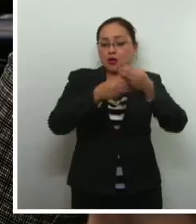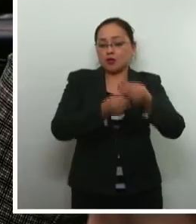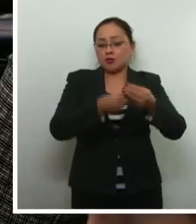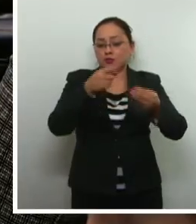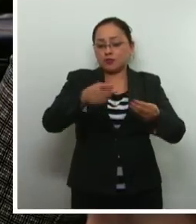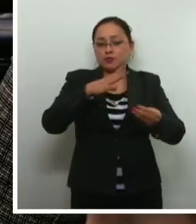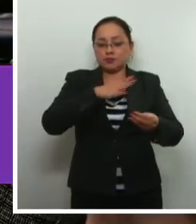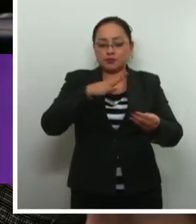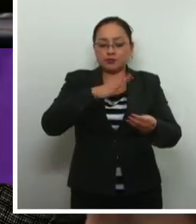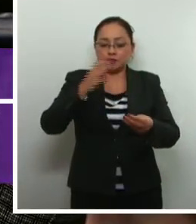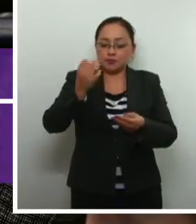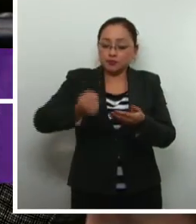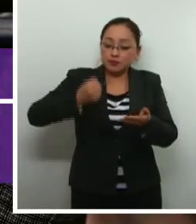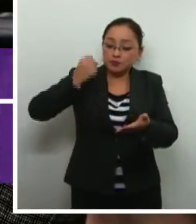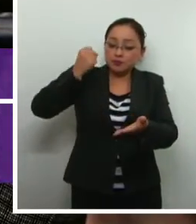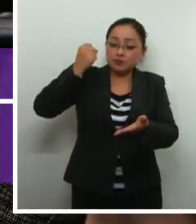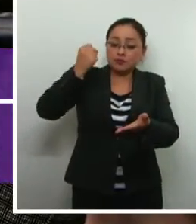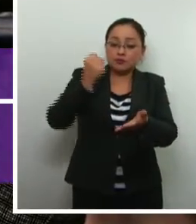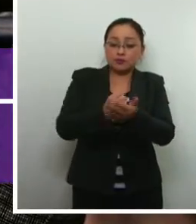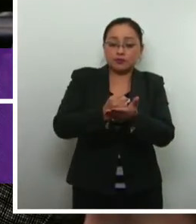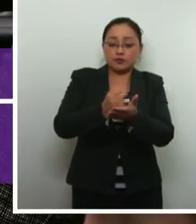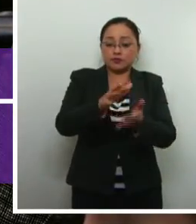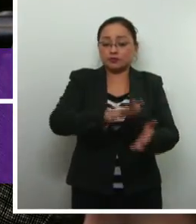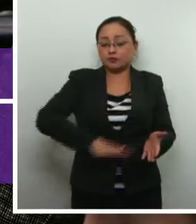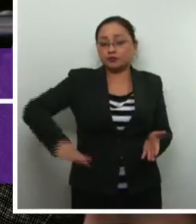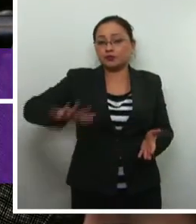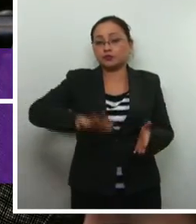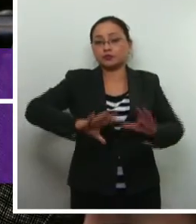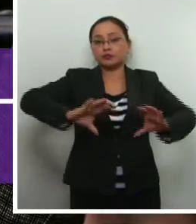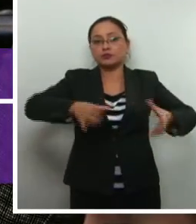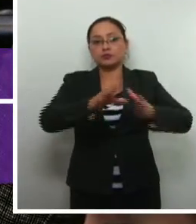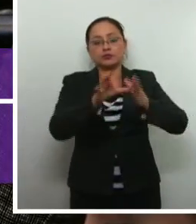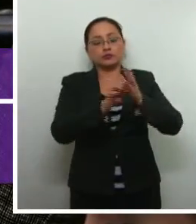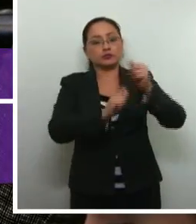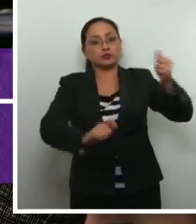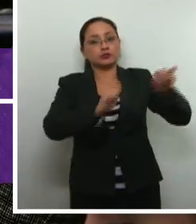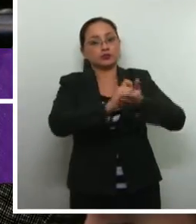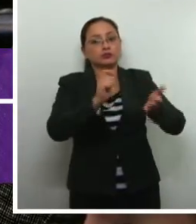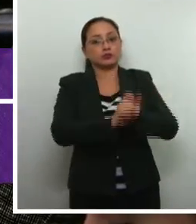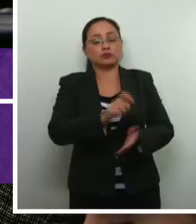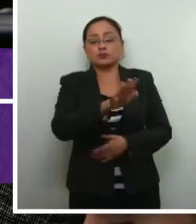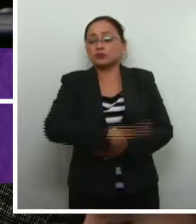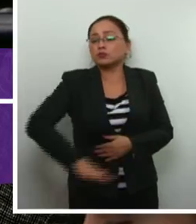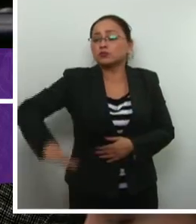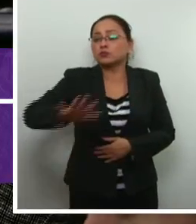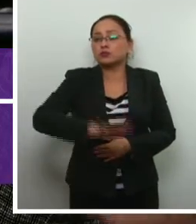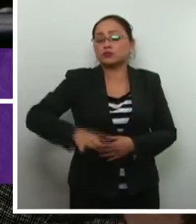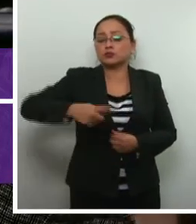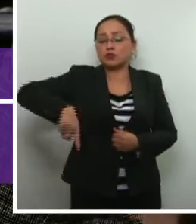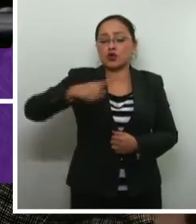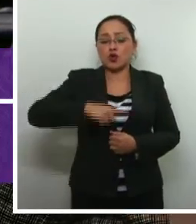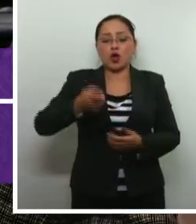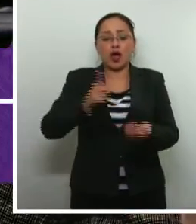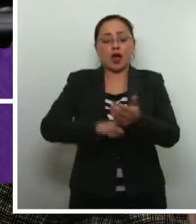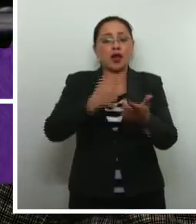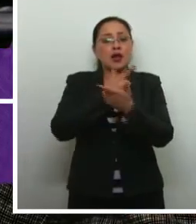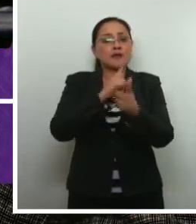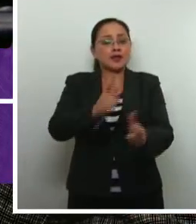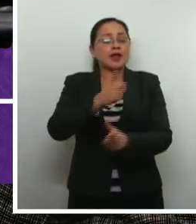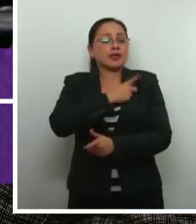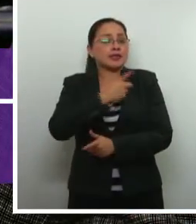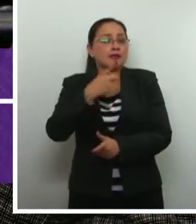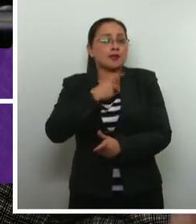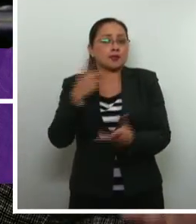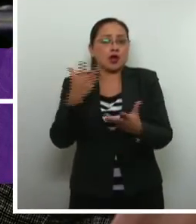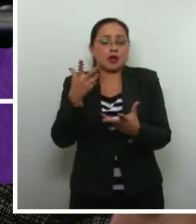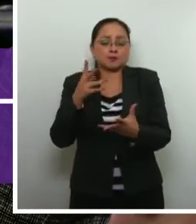que sean aprobadas por el Pleno de la Asamblea. O sea que aquí el Pleno, en nuestra soberanía, podemos retomar